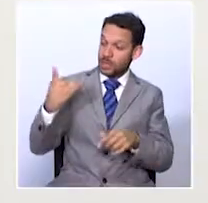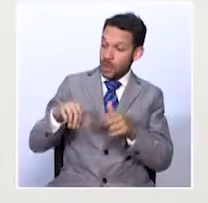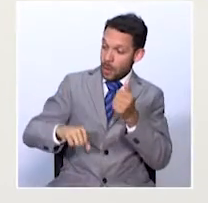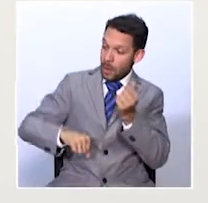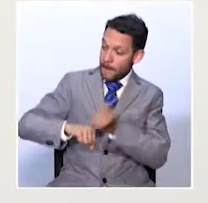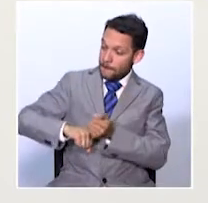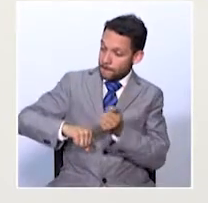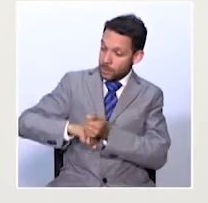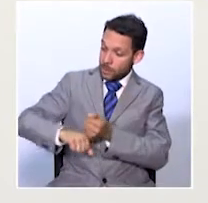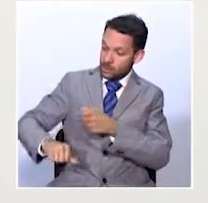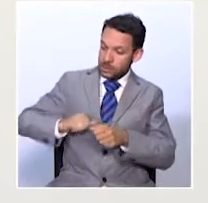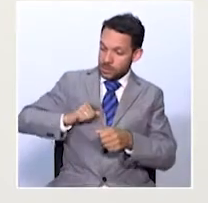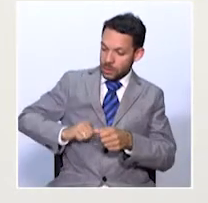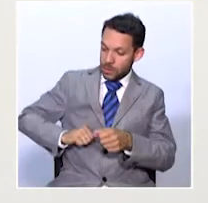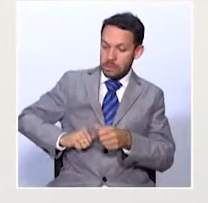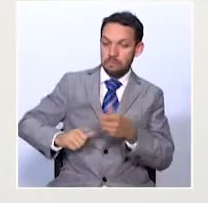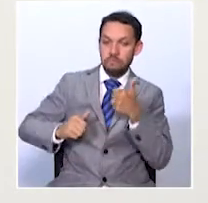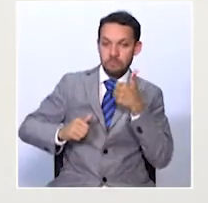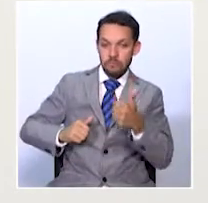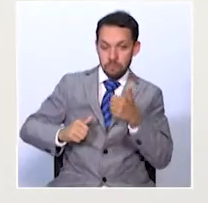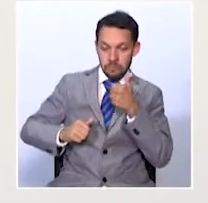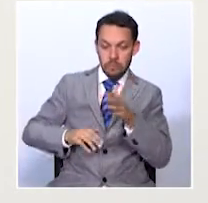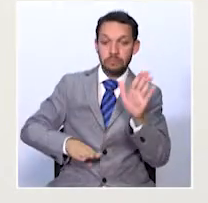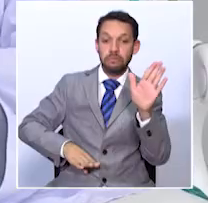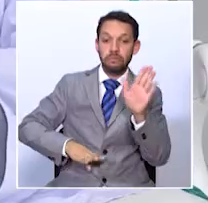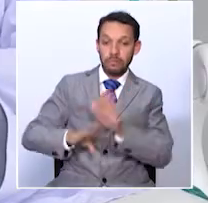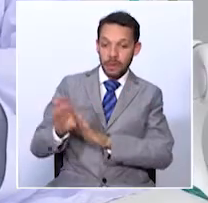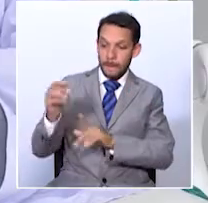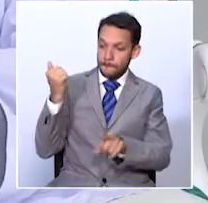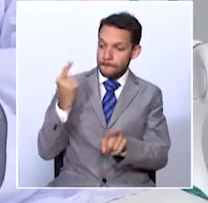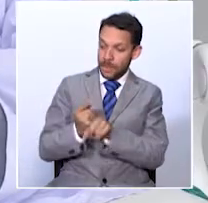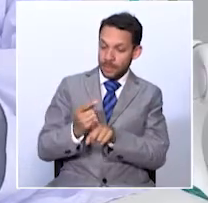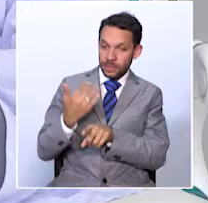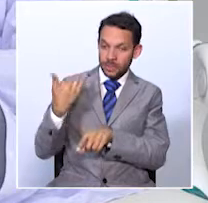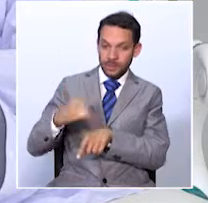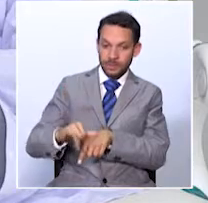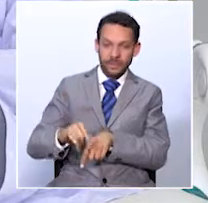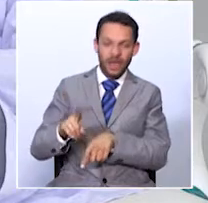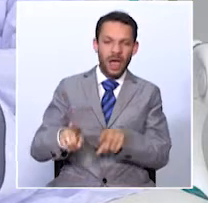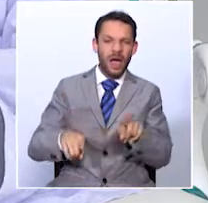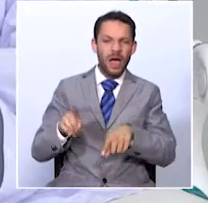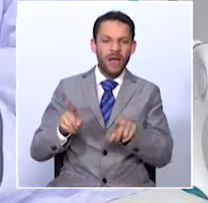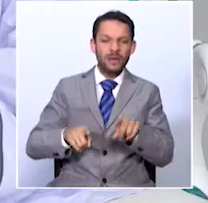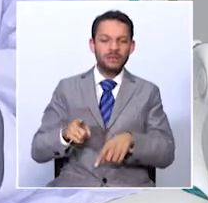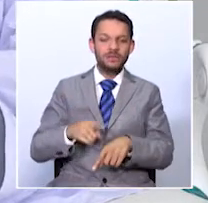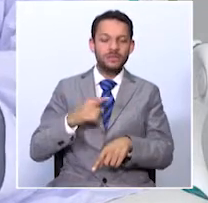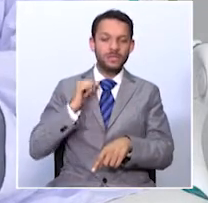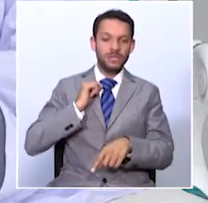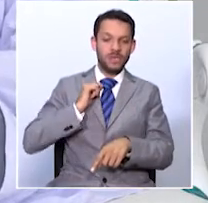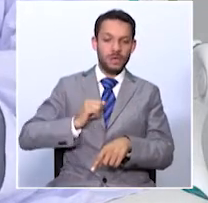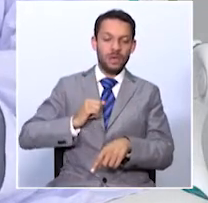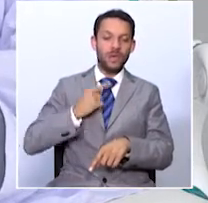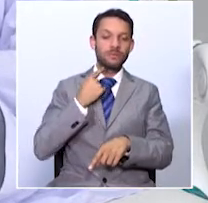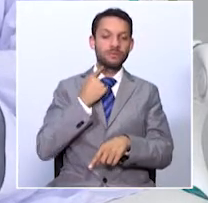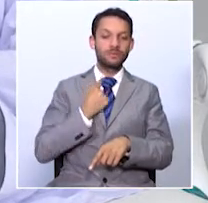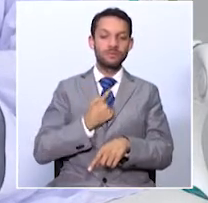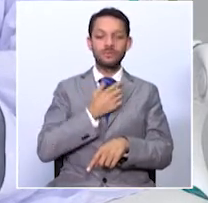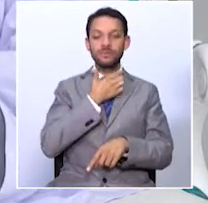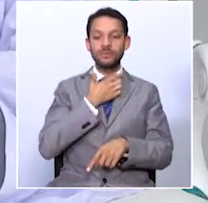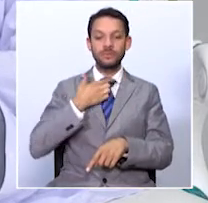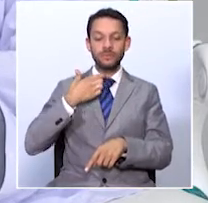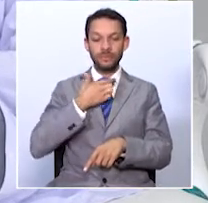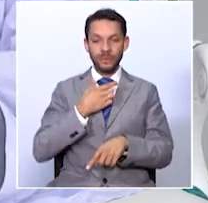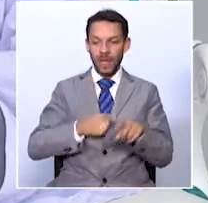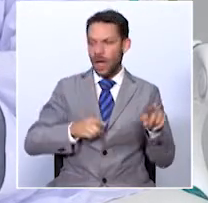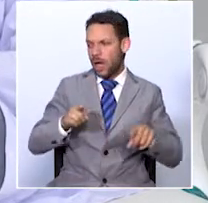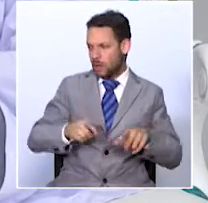la cirugía y nos da muy buen resultado. ¿Y la cicatriz acá debajo de la papada? Bueno, cuando el cuello ya se